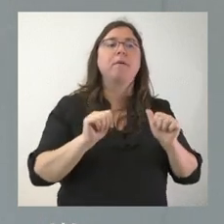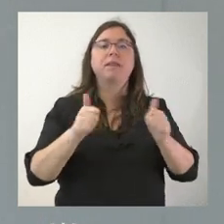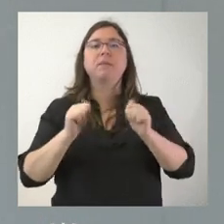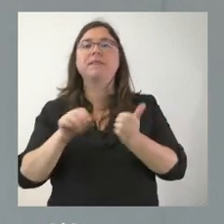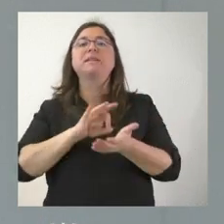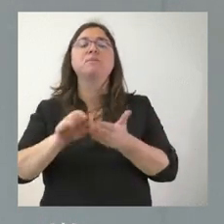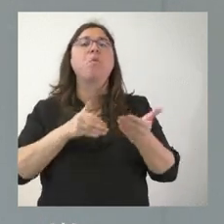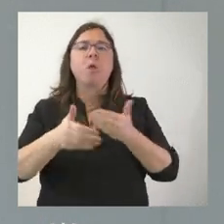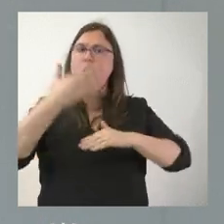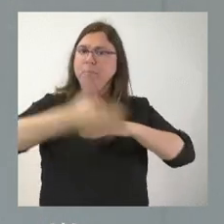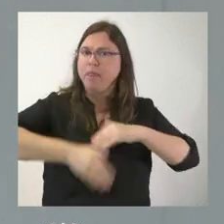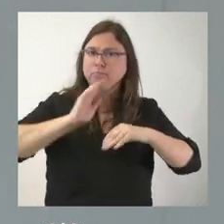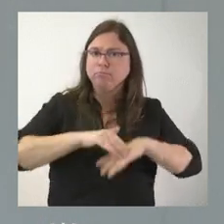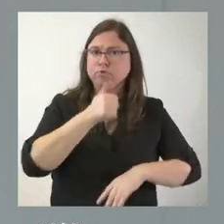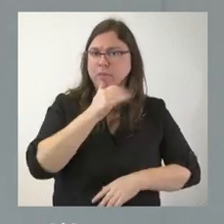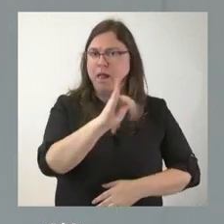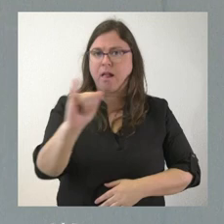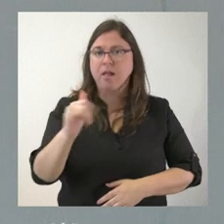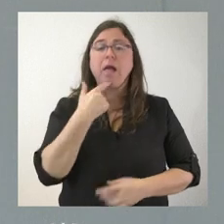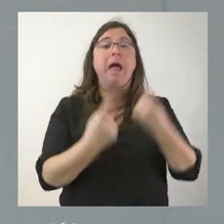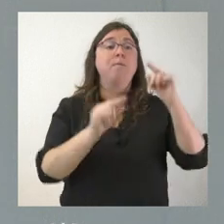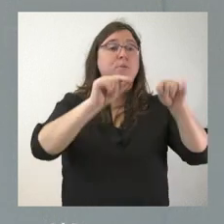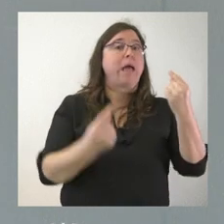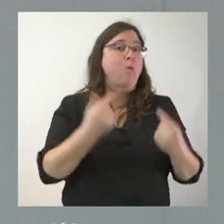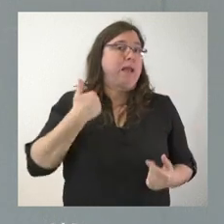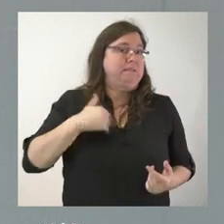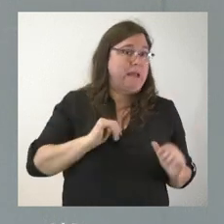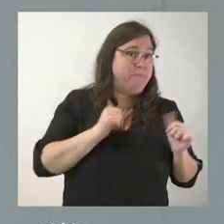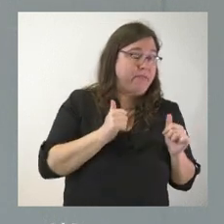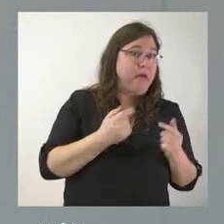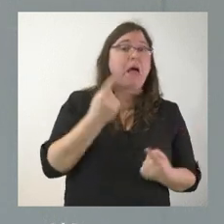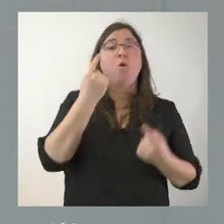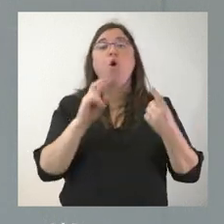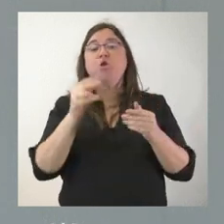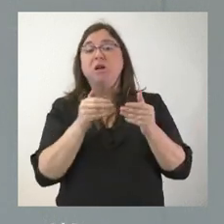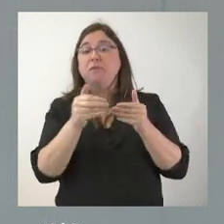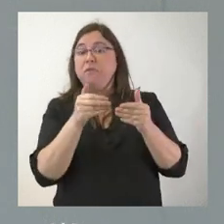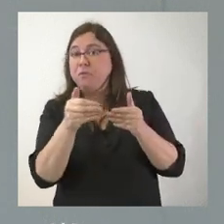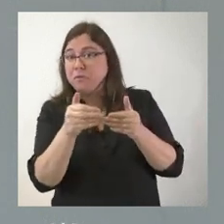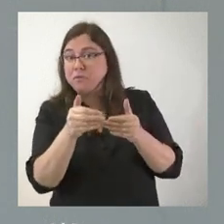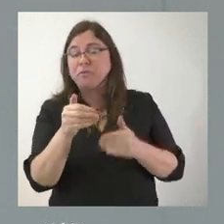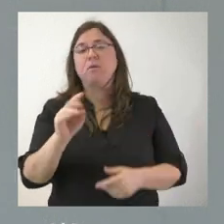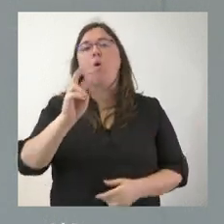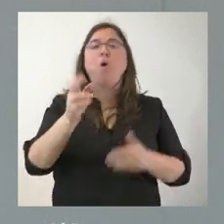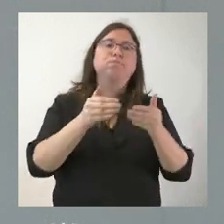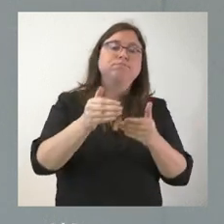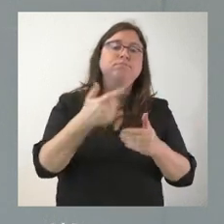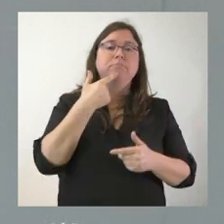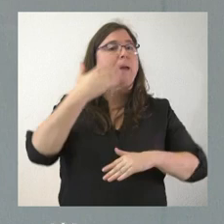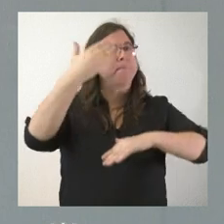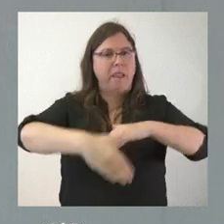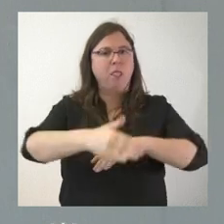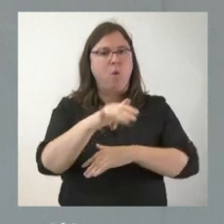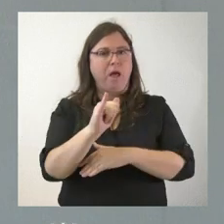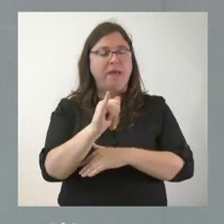del servicio dentro del plazo en algunas provincias puede haber comenzado ya en otro lo hará en un futuro inmediato y lógicamente dentro del plazo